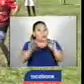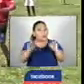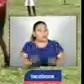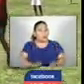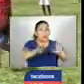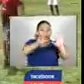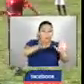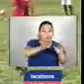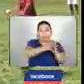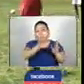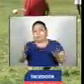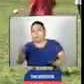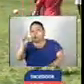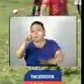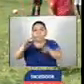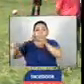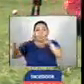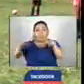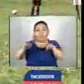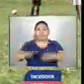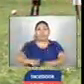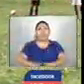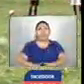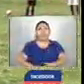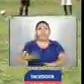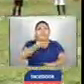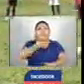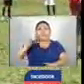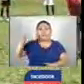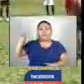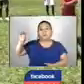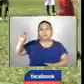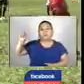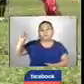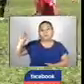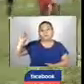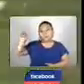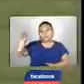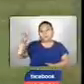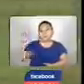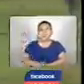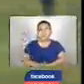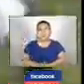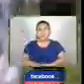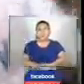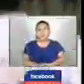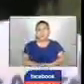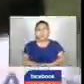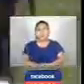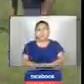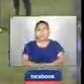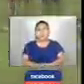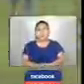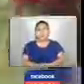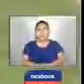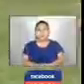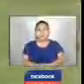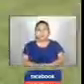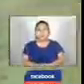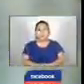de los 8 a los 16 años de edad. Néstor Vázquez, Informativo 16.